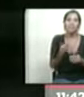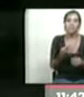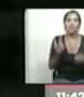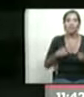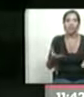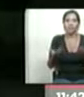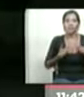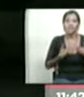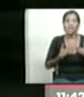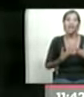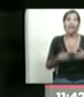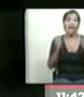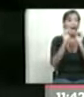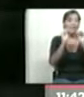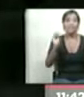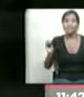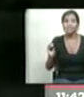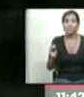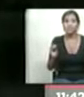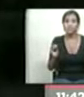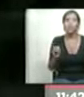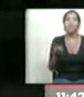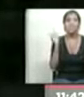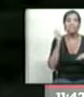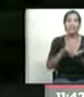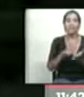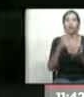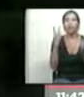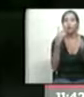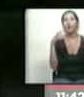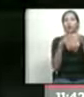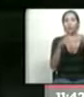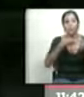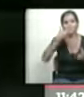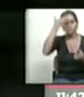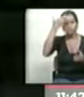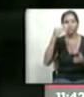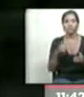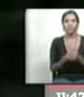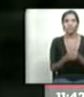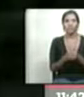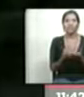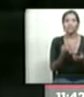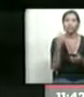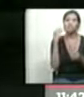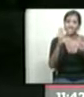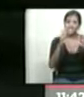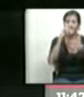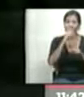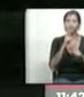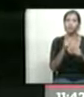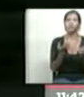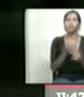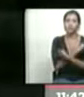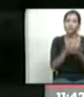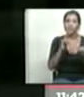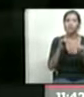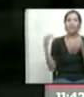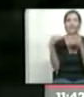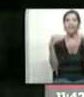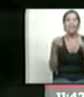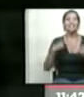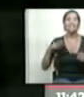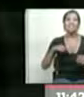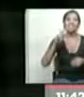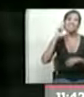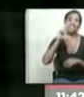recibido alertas de los atentados, tiene a 2 grupos islamistas en la mira. Sri Lanka hace solo 10 años salió de una guerra religiosa de 3